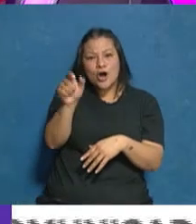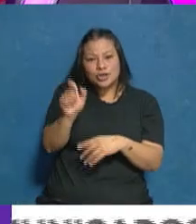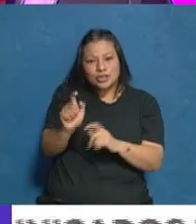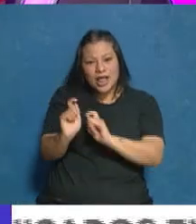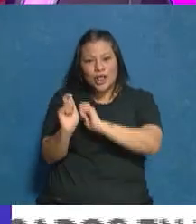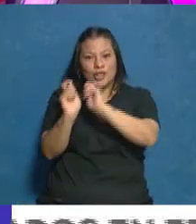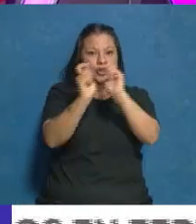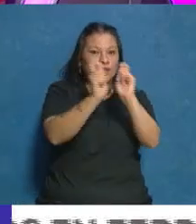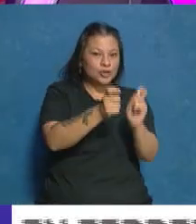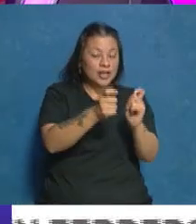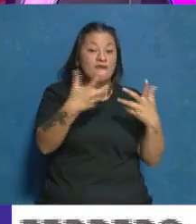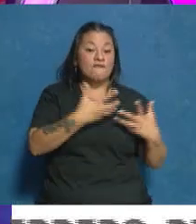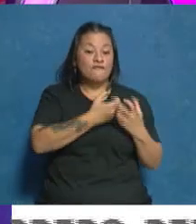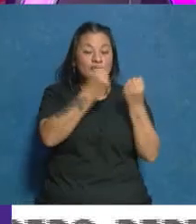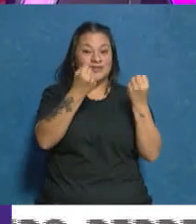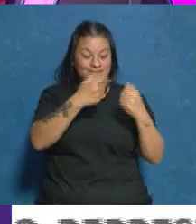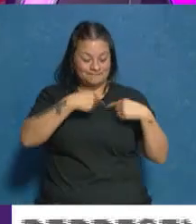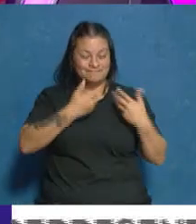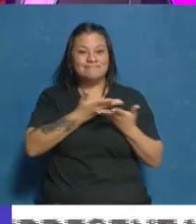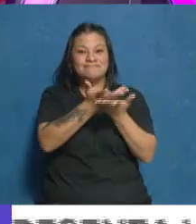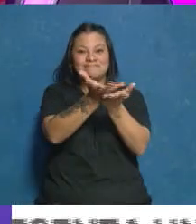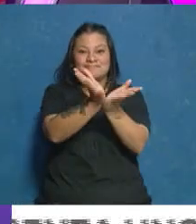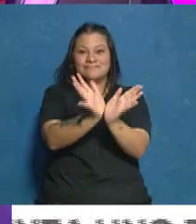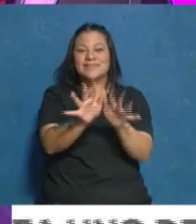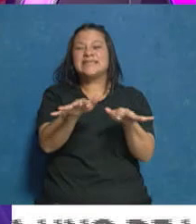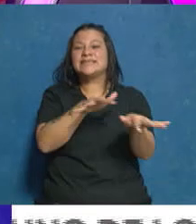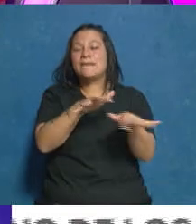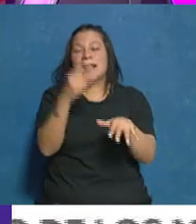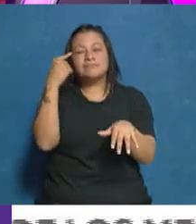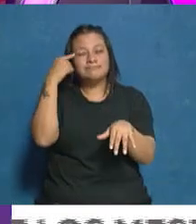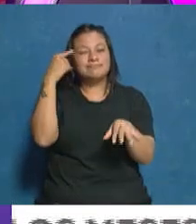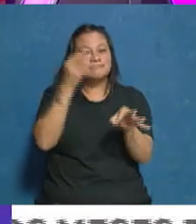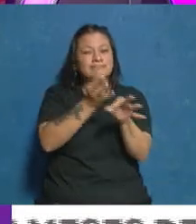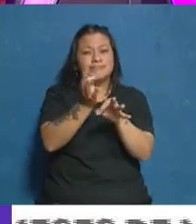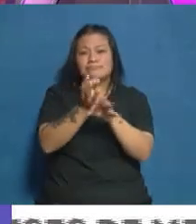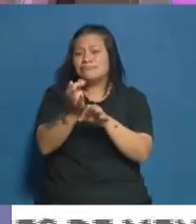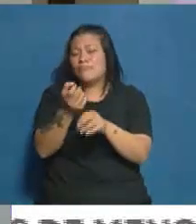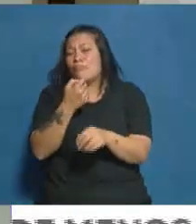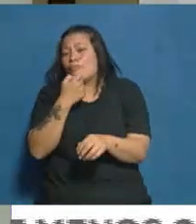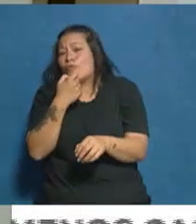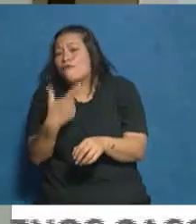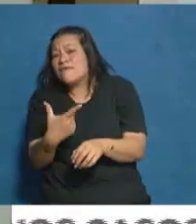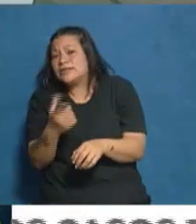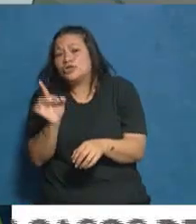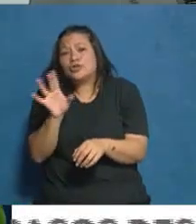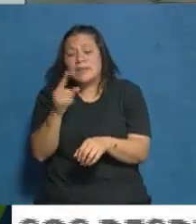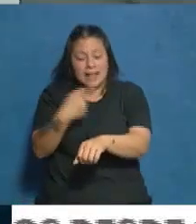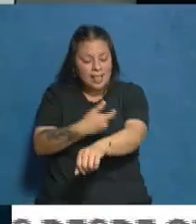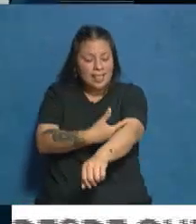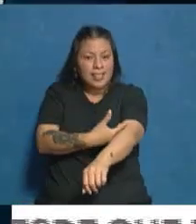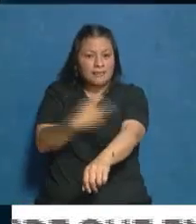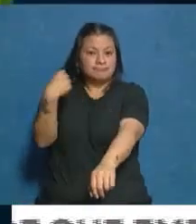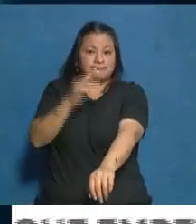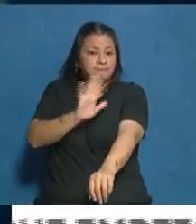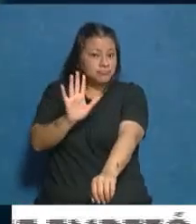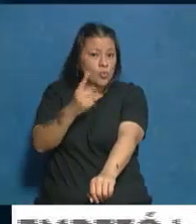de Todo Corazón realiza distintas acciones para concientizar. Y el procedimiento es muy sencillo, con solo una extracción de sangre, uno